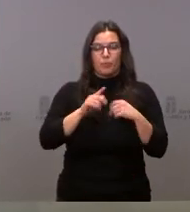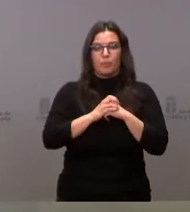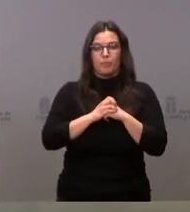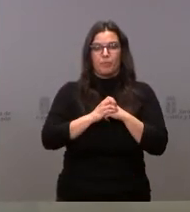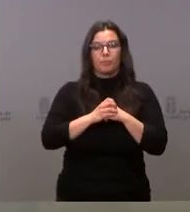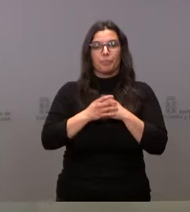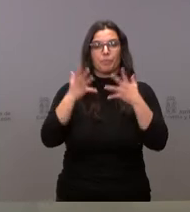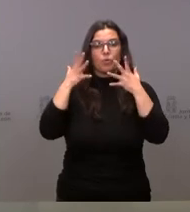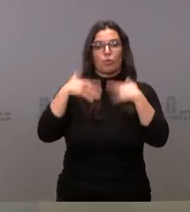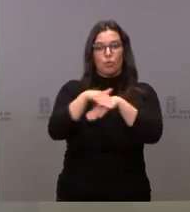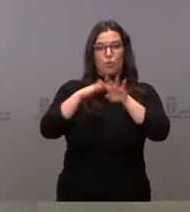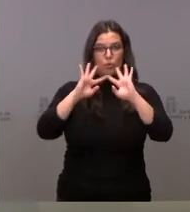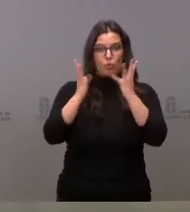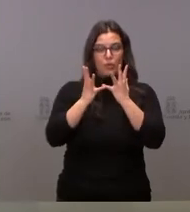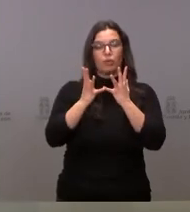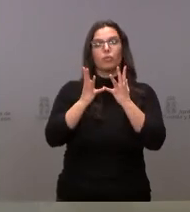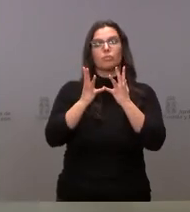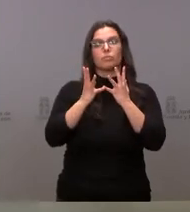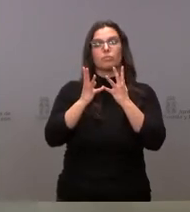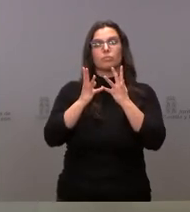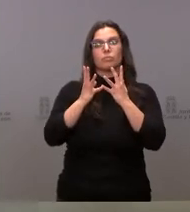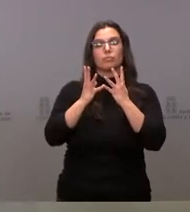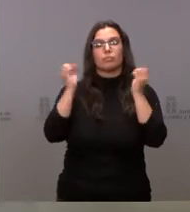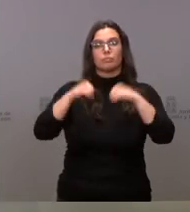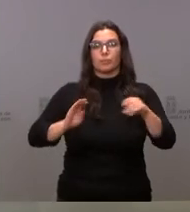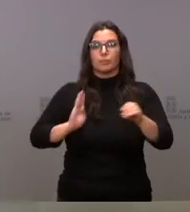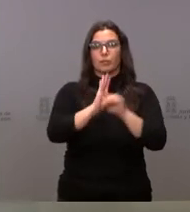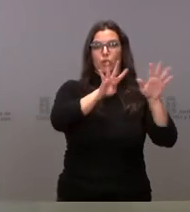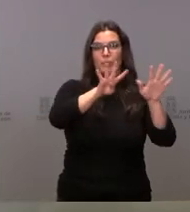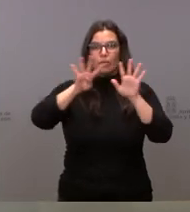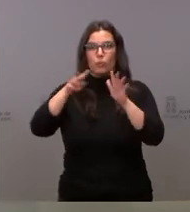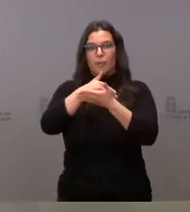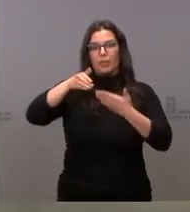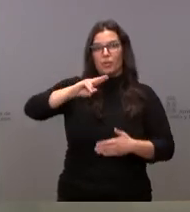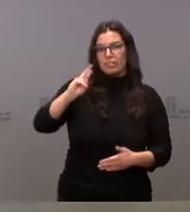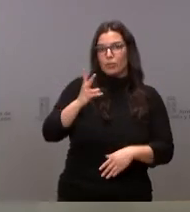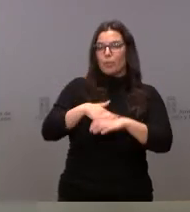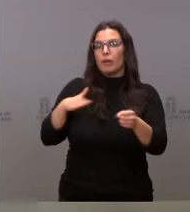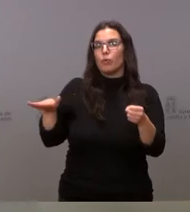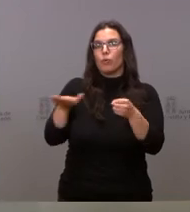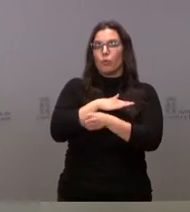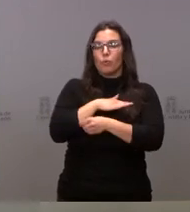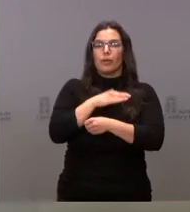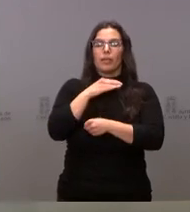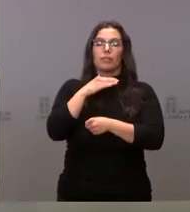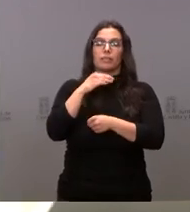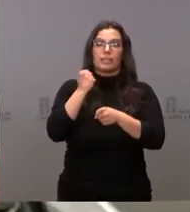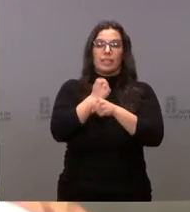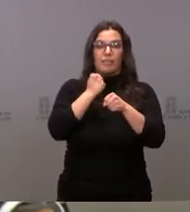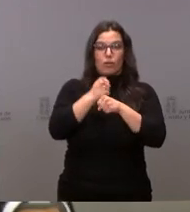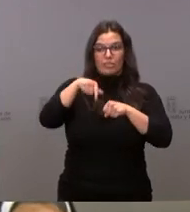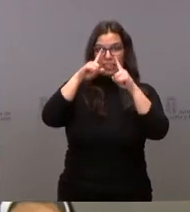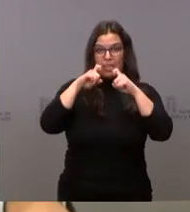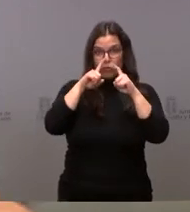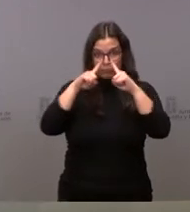el consejo de gobierno ha destinado 99 millones de euros a financiar la actividad del primer trimestre de